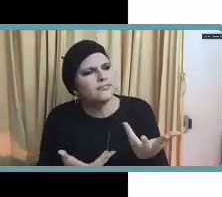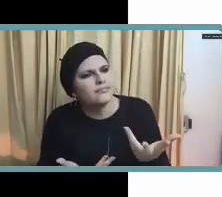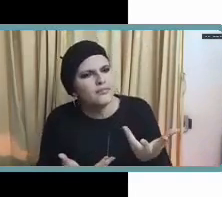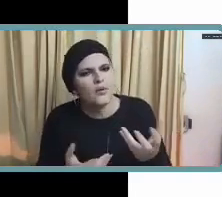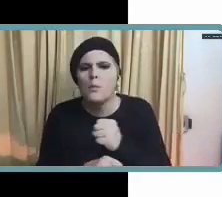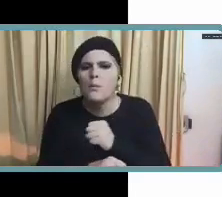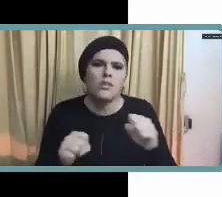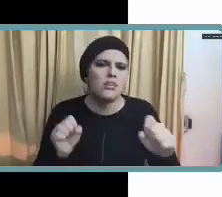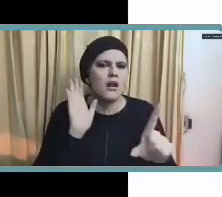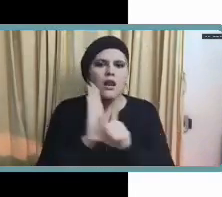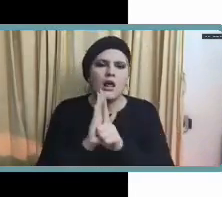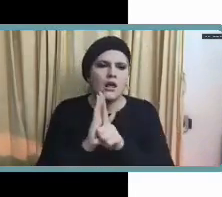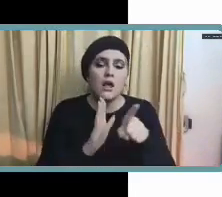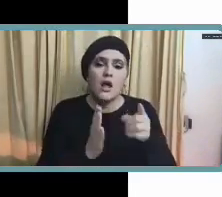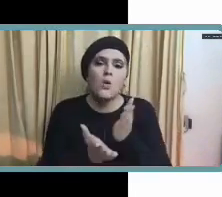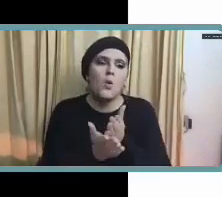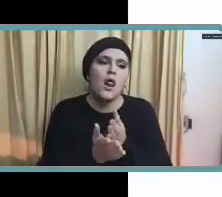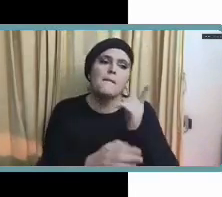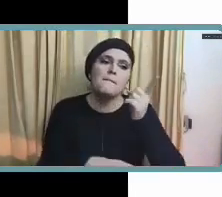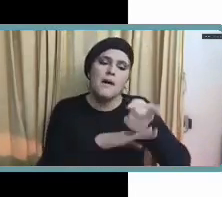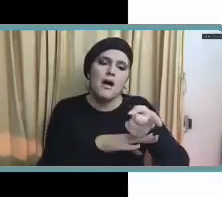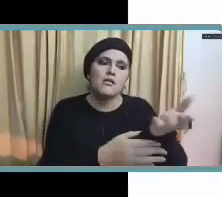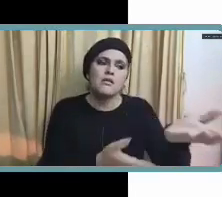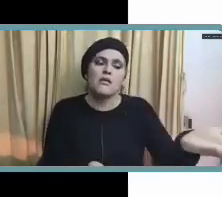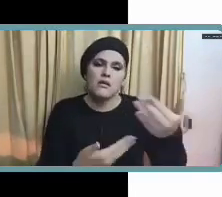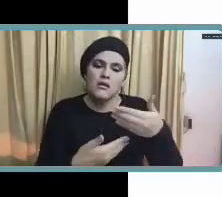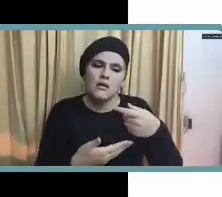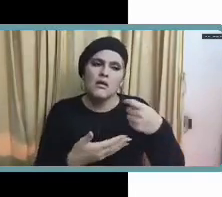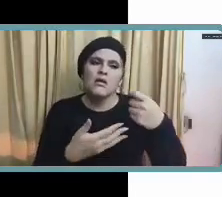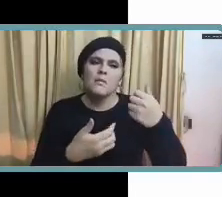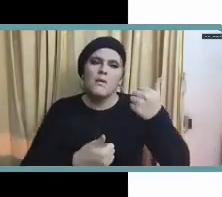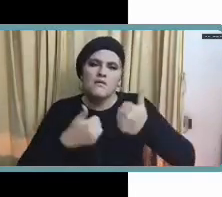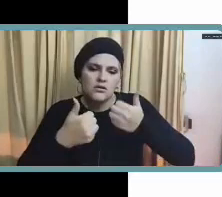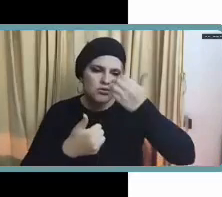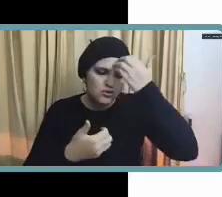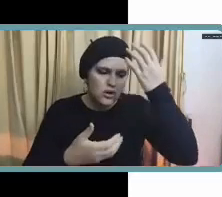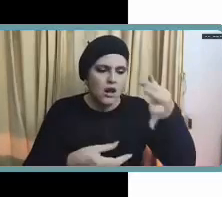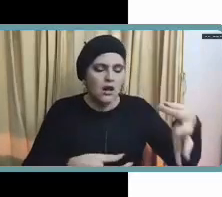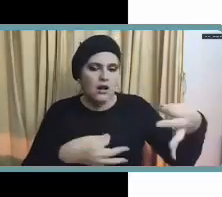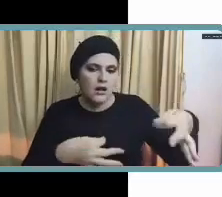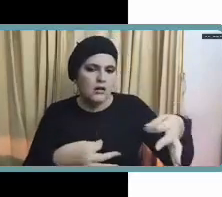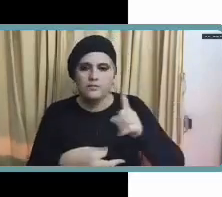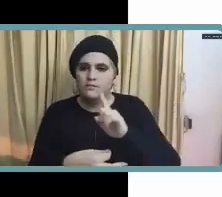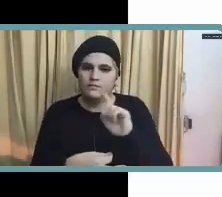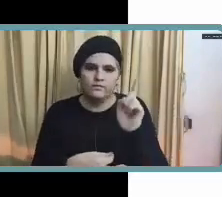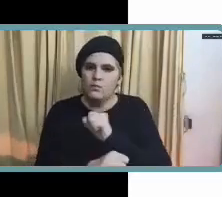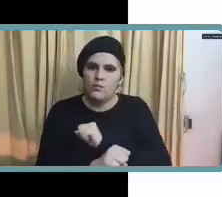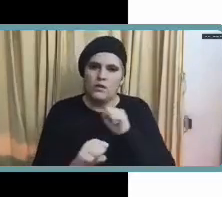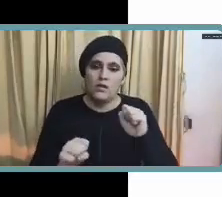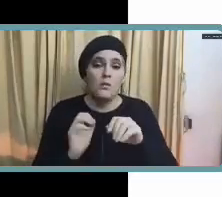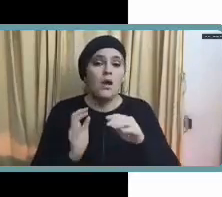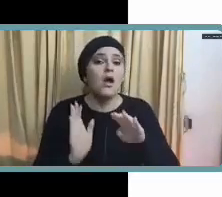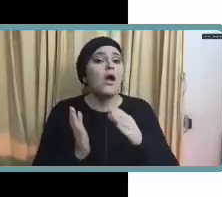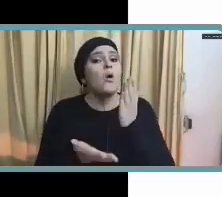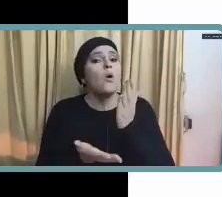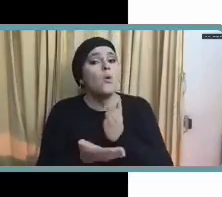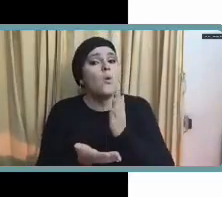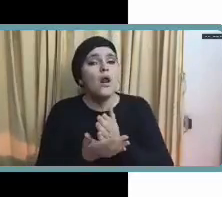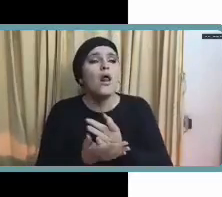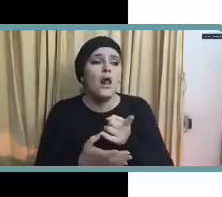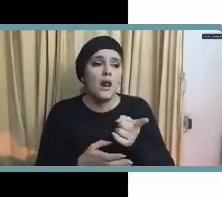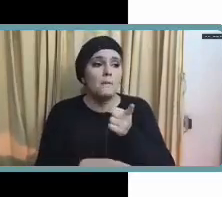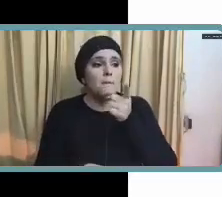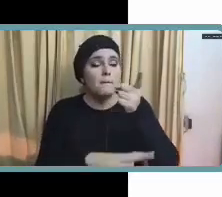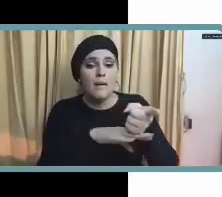es ilegal, que no se puede pedir, y que si hay algún colegio que lo haga, hay que ir a la Superintendencia